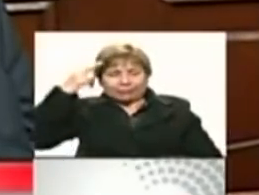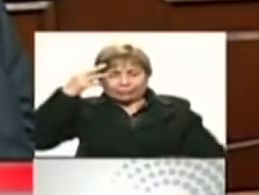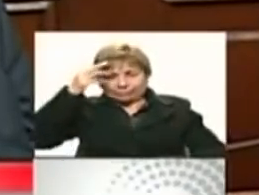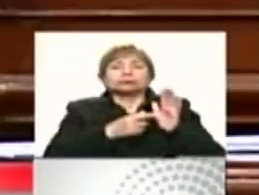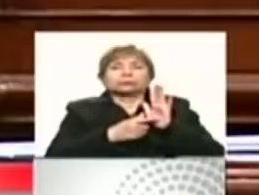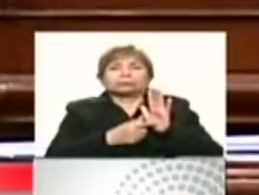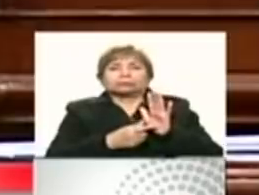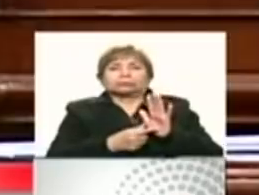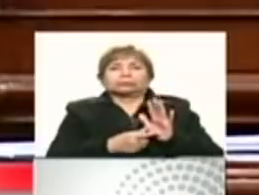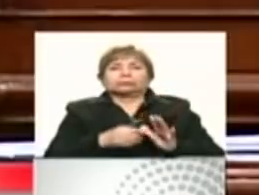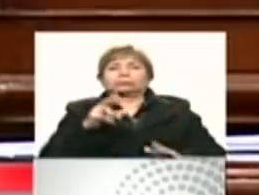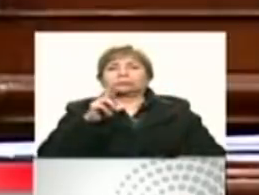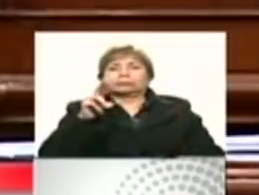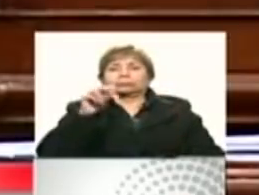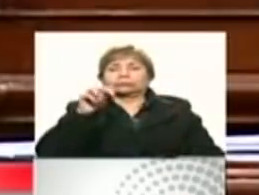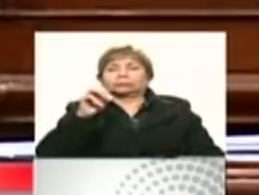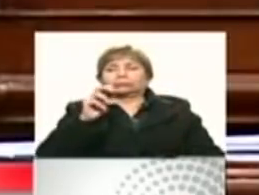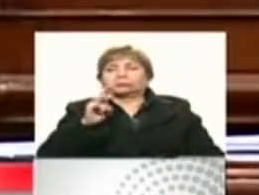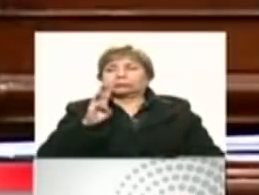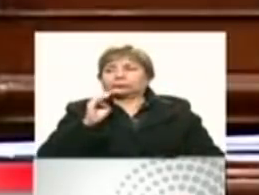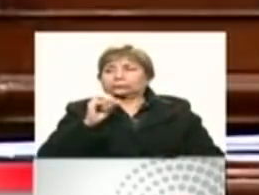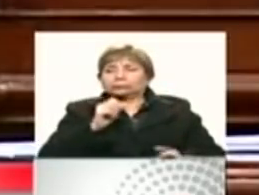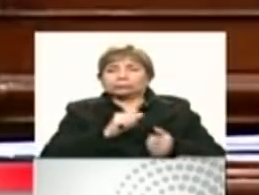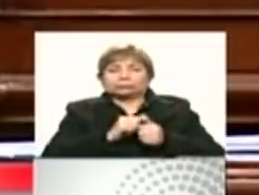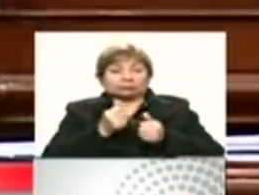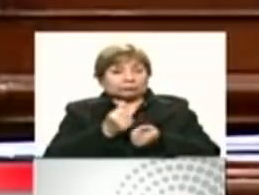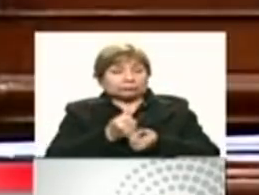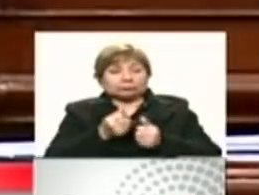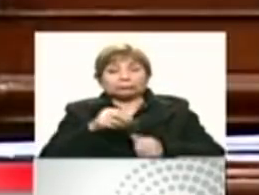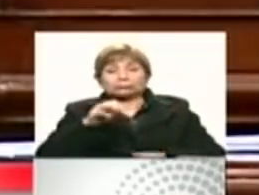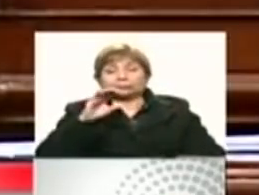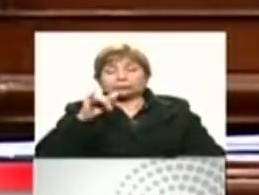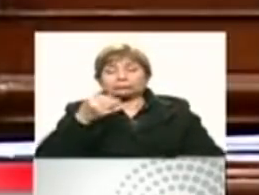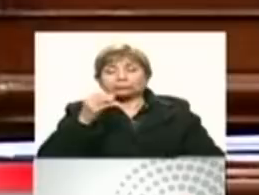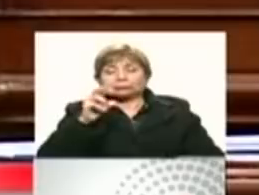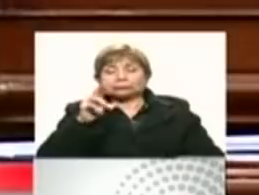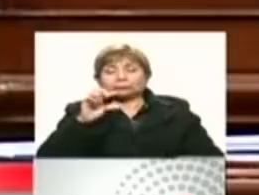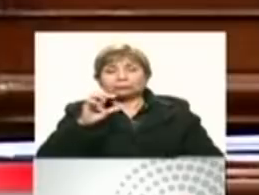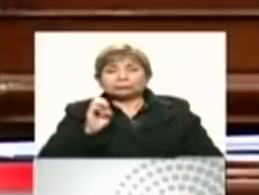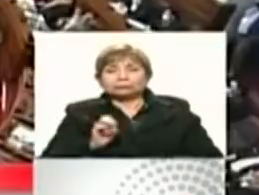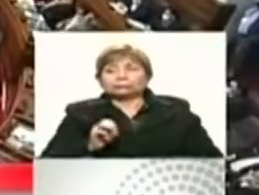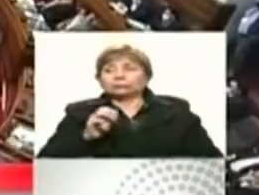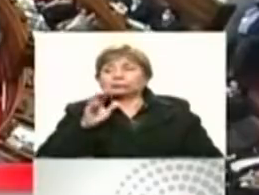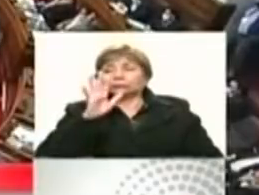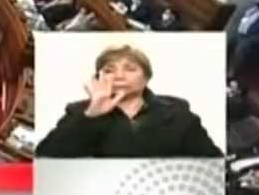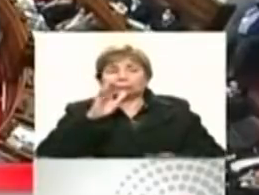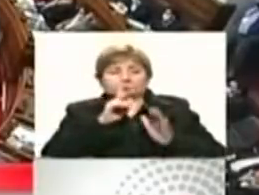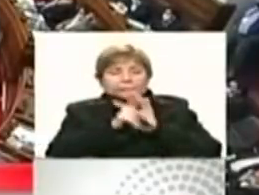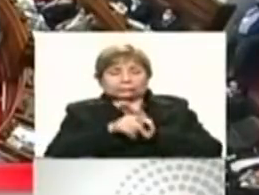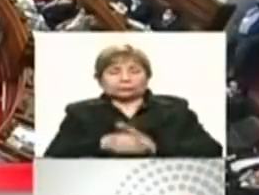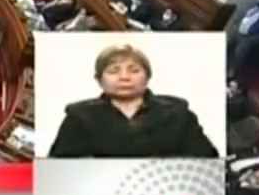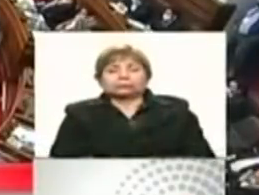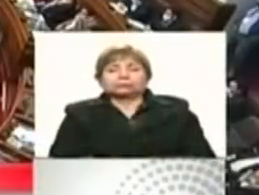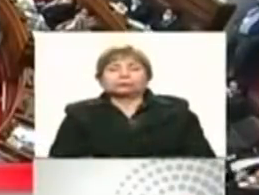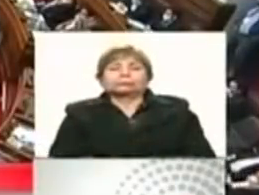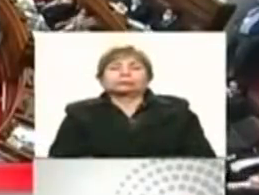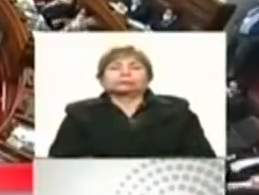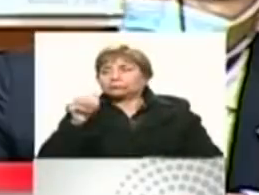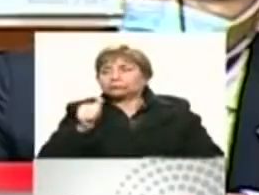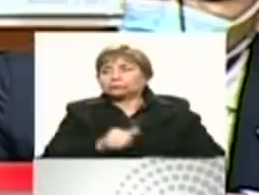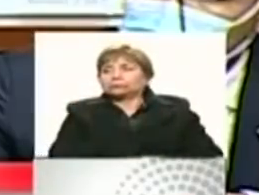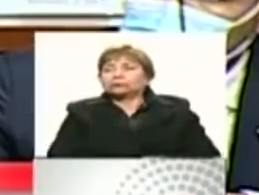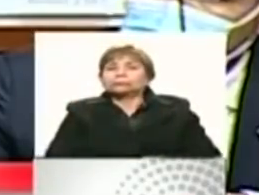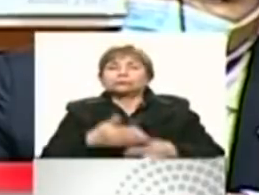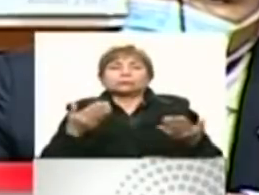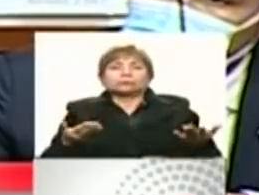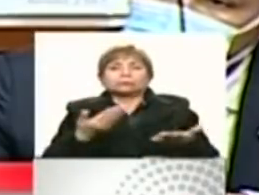De acuerdo. Y de acuerdo a su experiencia, señor Che Vasco, a estas alturas de la mañana,